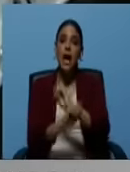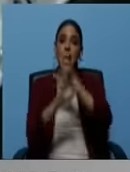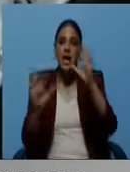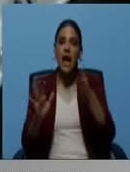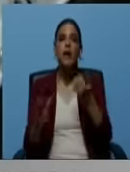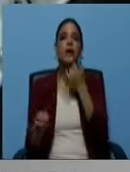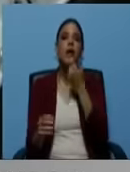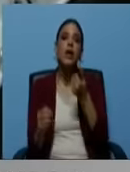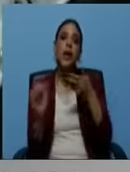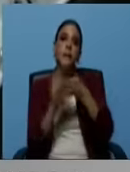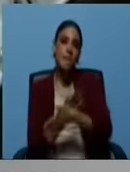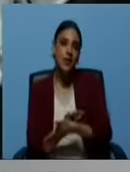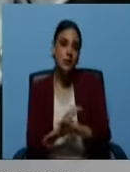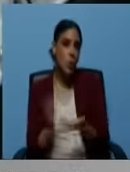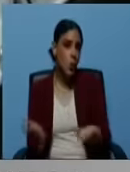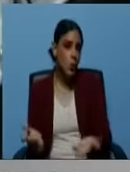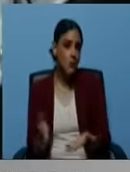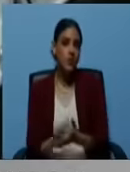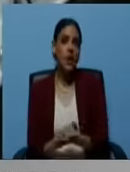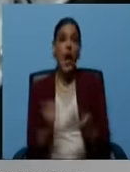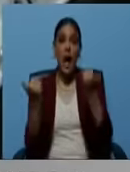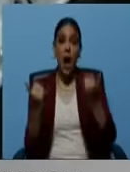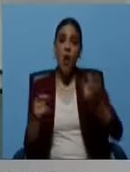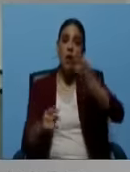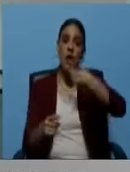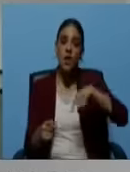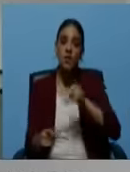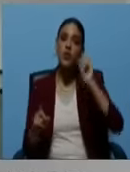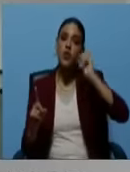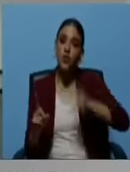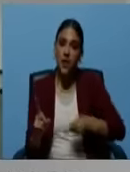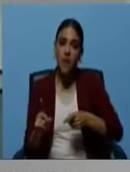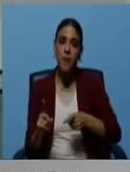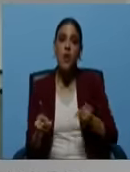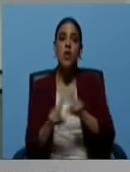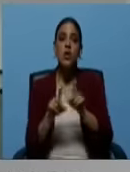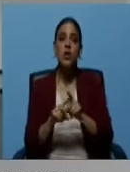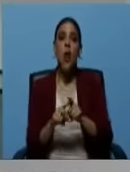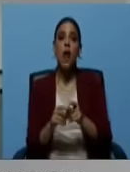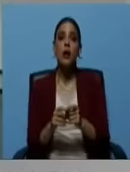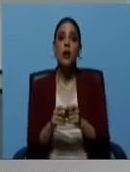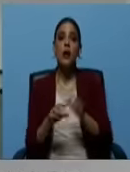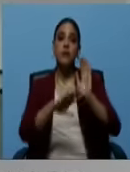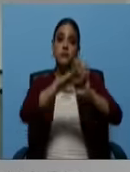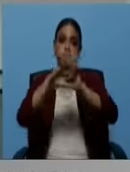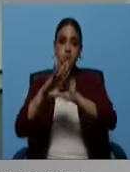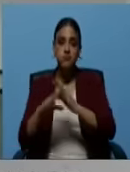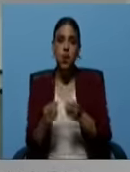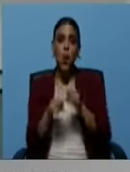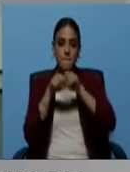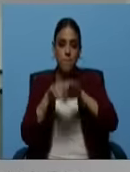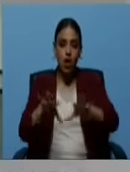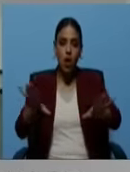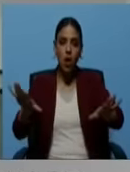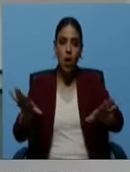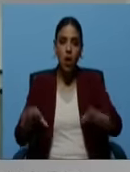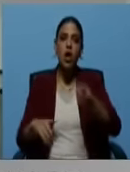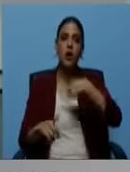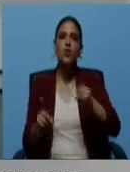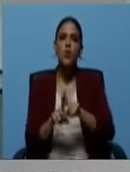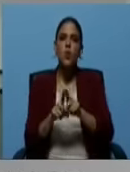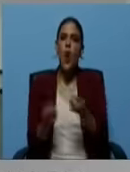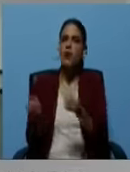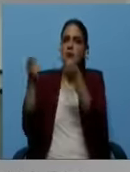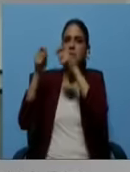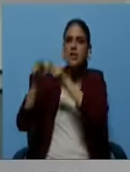ocurrió, hoy nos toca, con este comunicado, digamos, sellar uno de